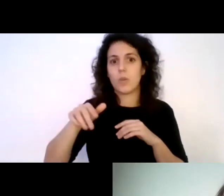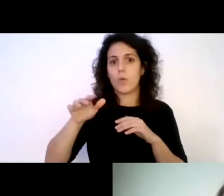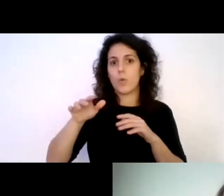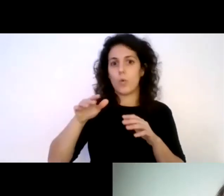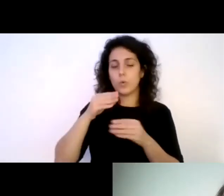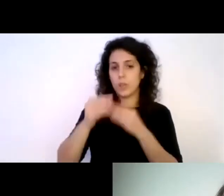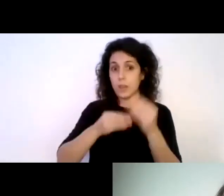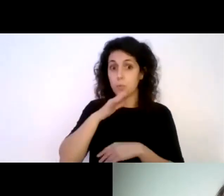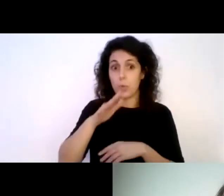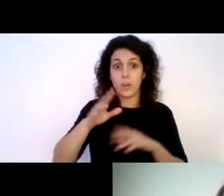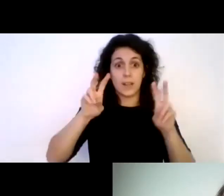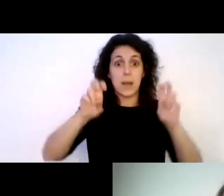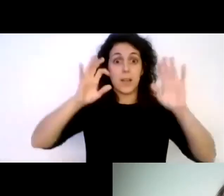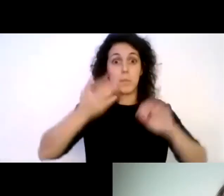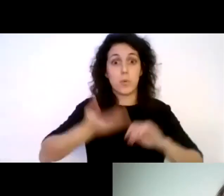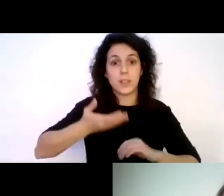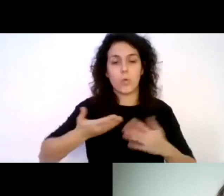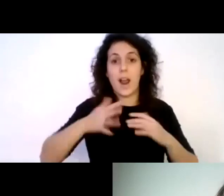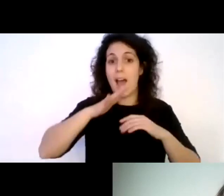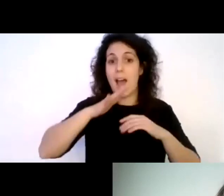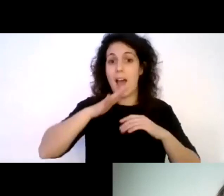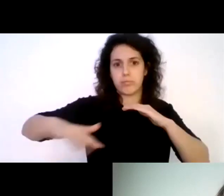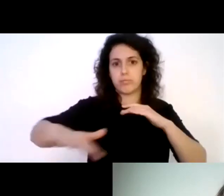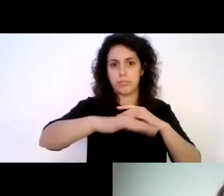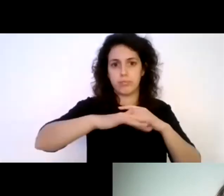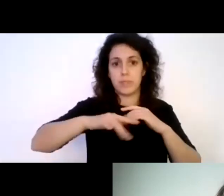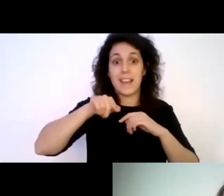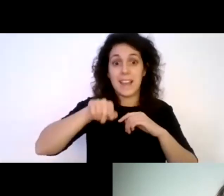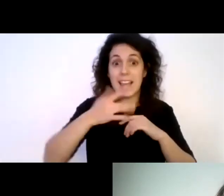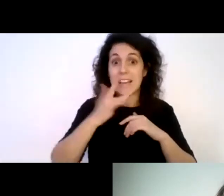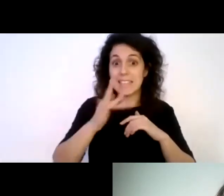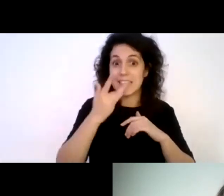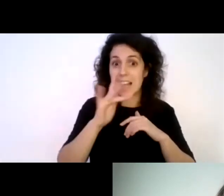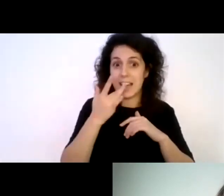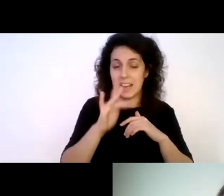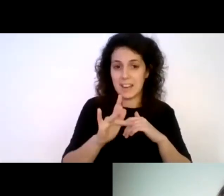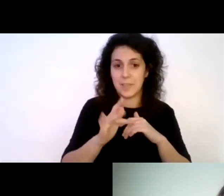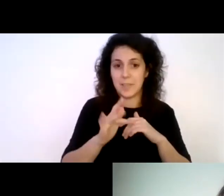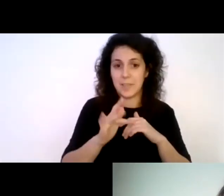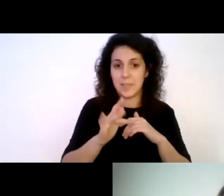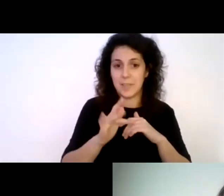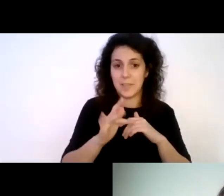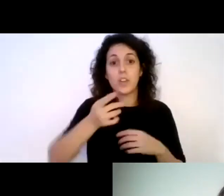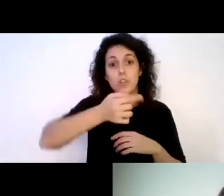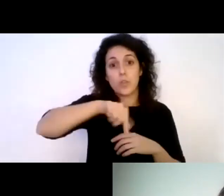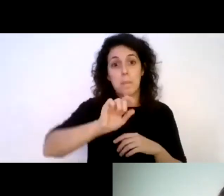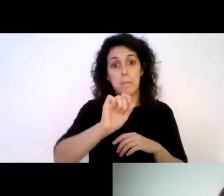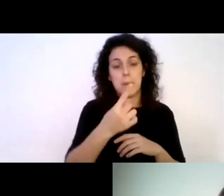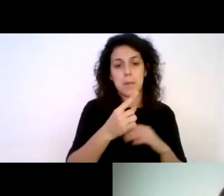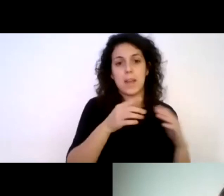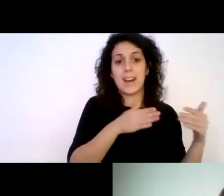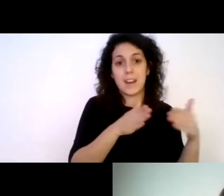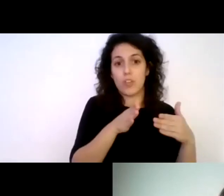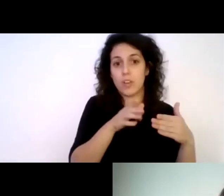agua pues tiene bajo oleaje y es cristalina. Entonces hicimos el primer recorrido y de ahí